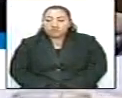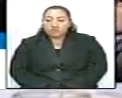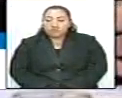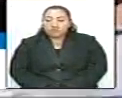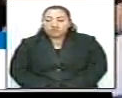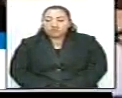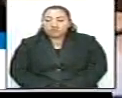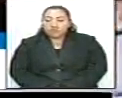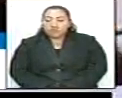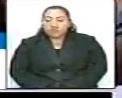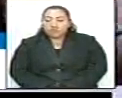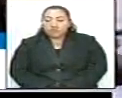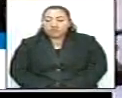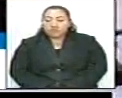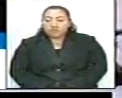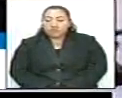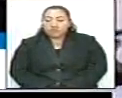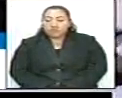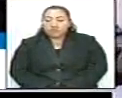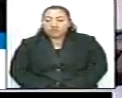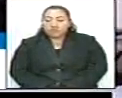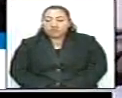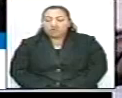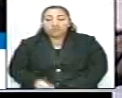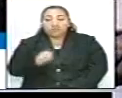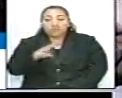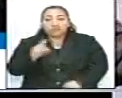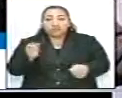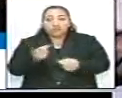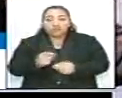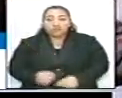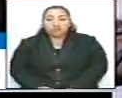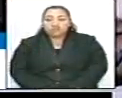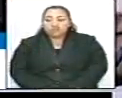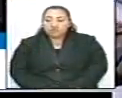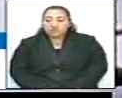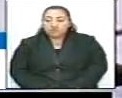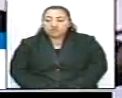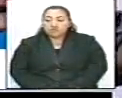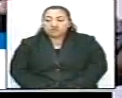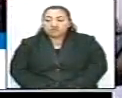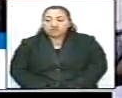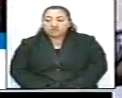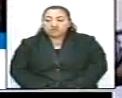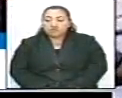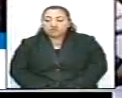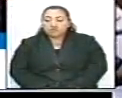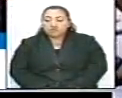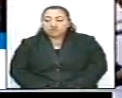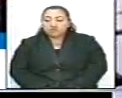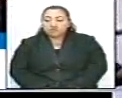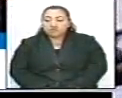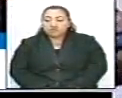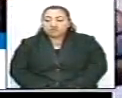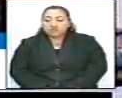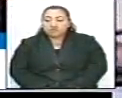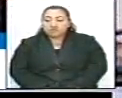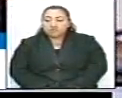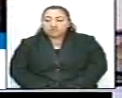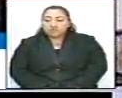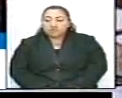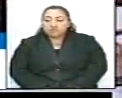Debo comentarle a la representación nacional aquí en esta comisión. En el distrito de Huarmaca se desarrolla el